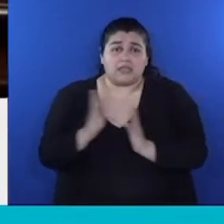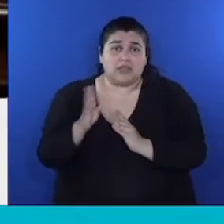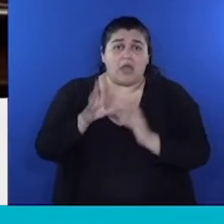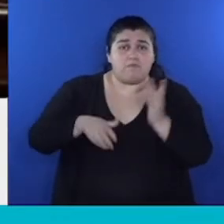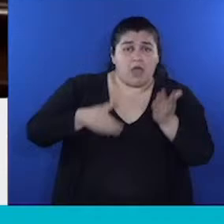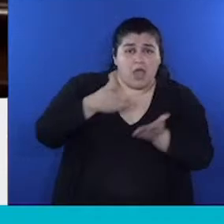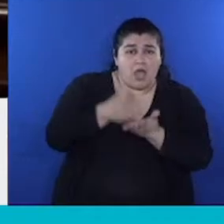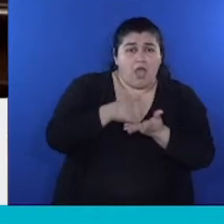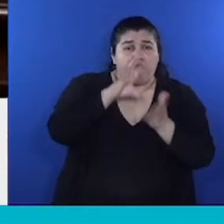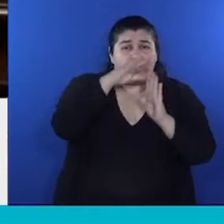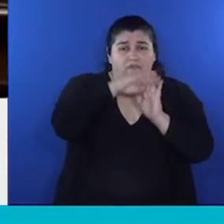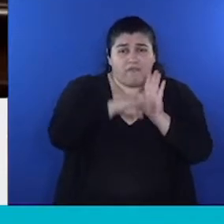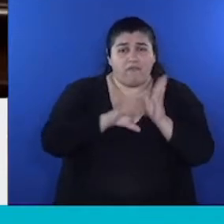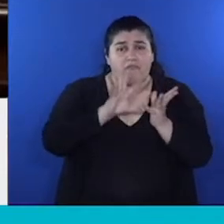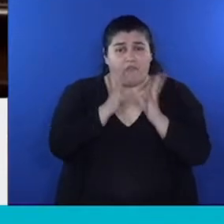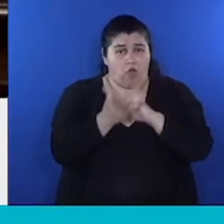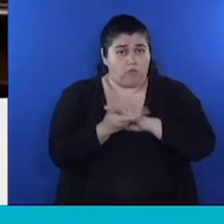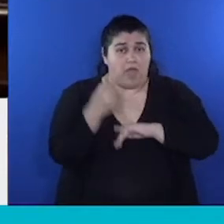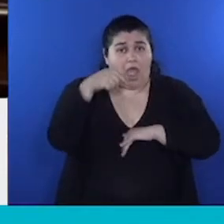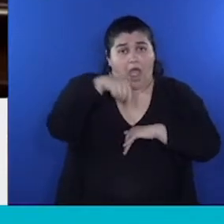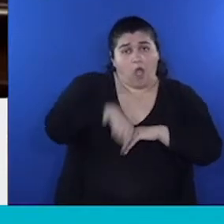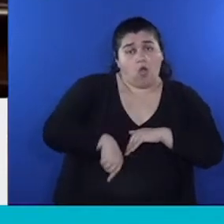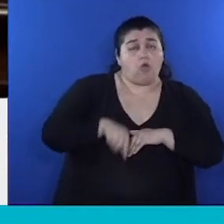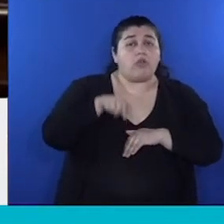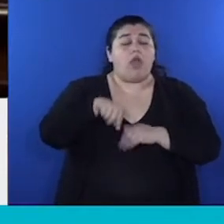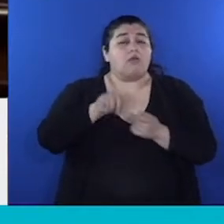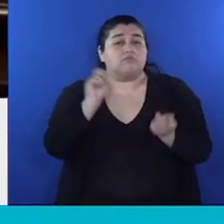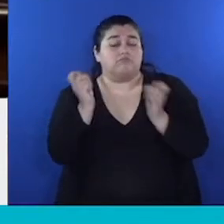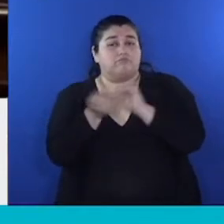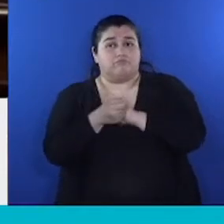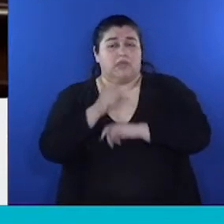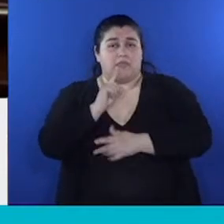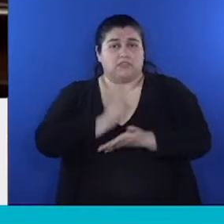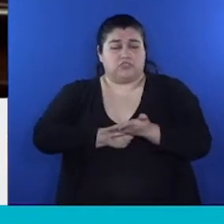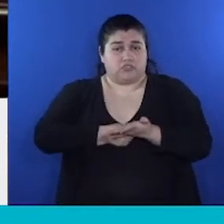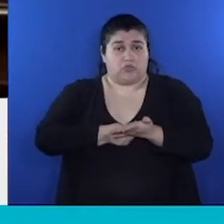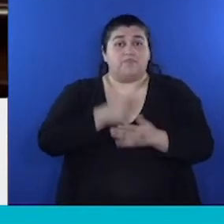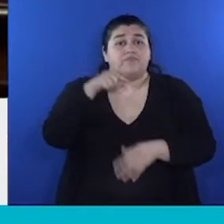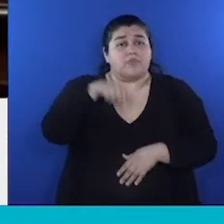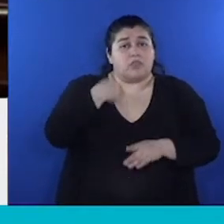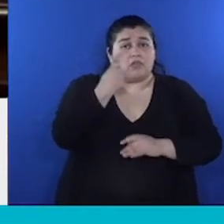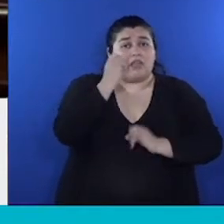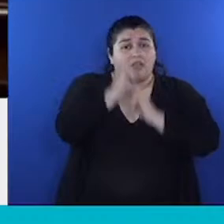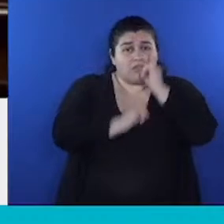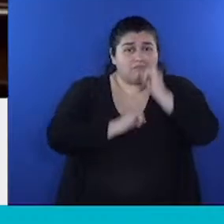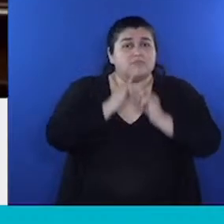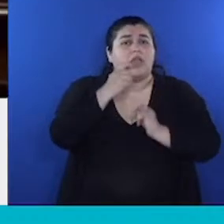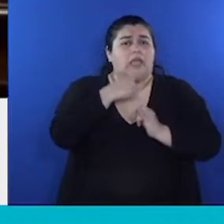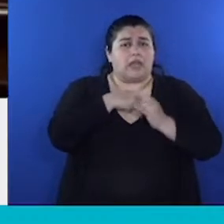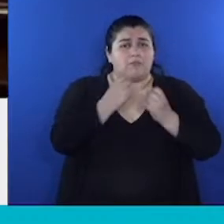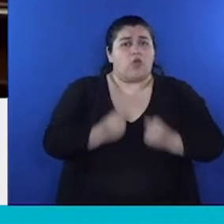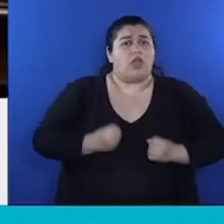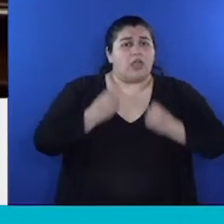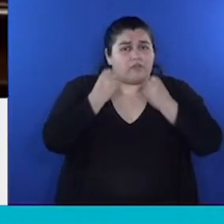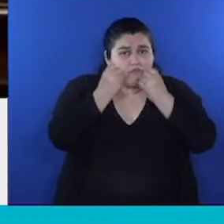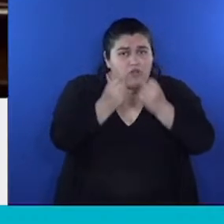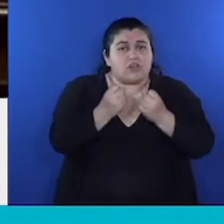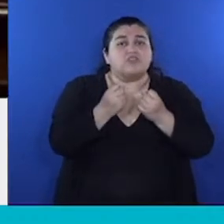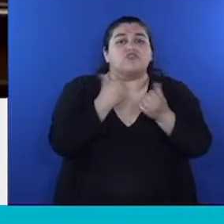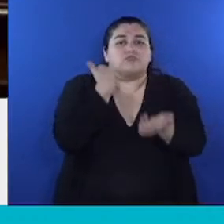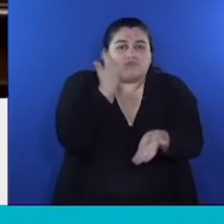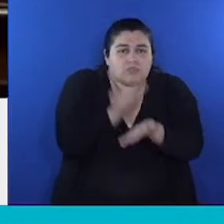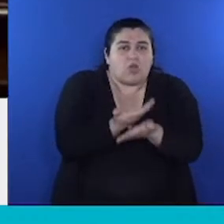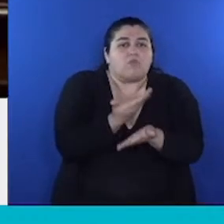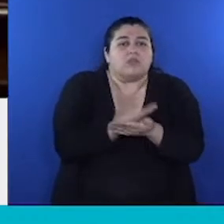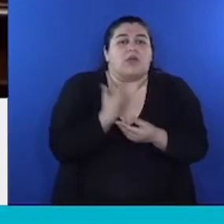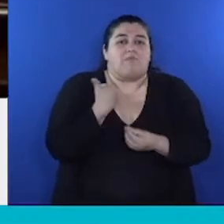inversiones. Hoy la pelota está del otro lado. Esperamos una respuesta y dejamos en claro que vamos a hacer todos los esfuerzos que estén a nuestro alcance para que